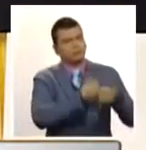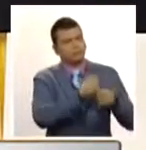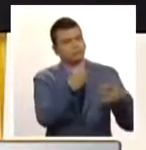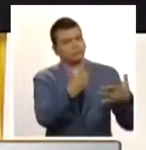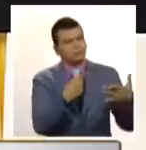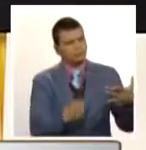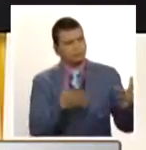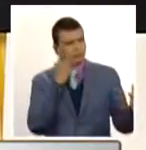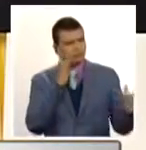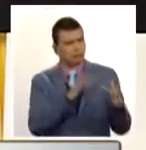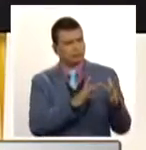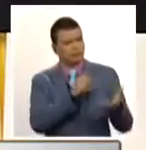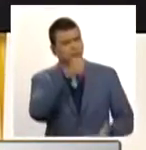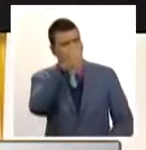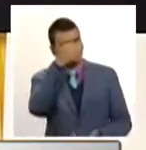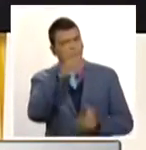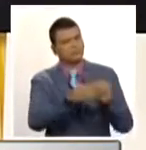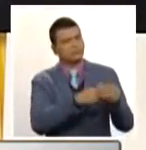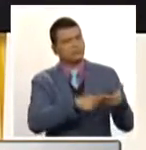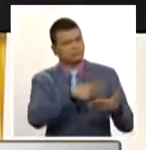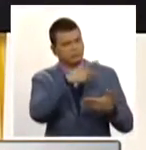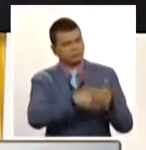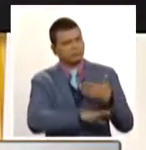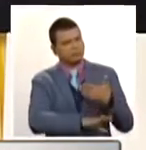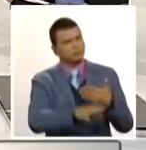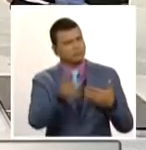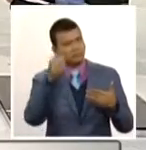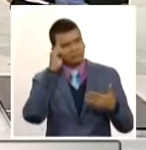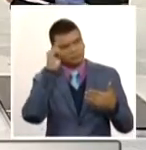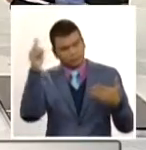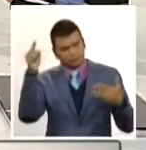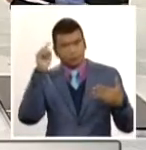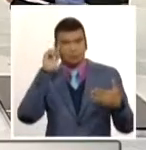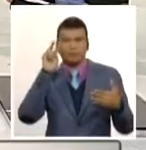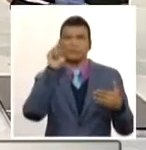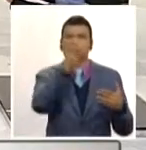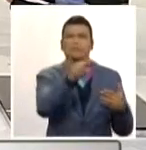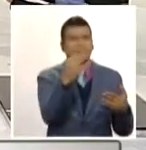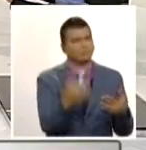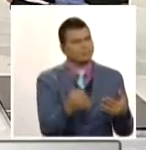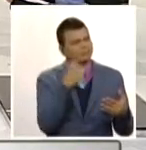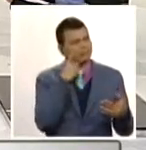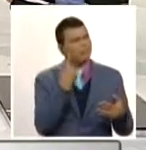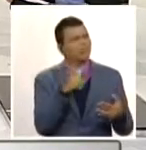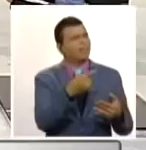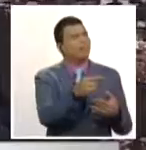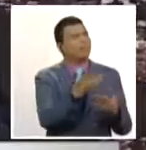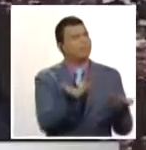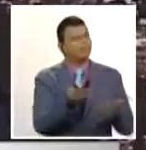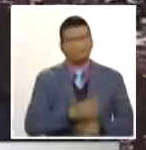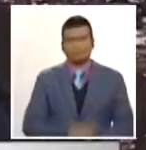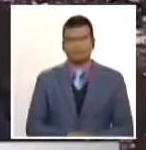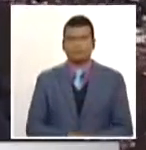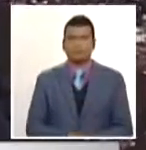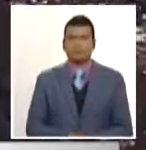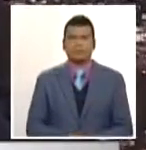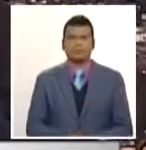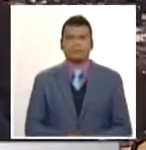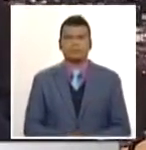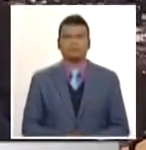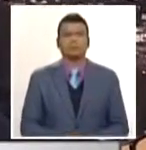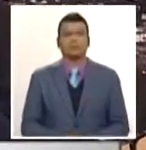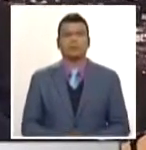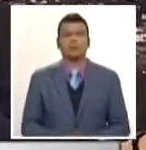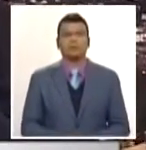consiste este proyecto tan importante para nuestro departamento? Bueno, lo que va a dejarle el gobierno del